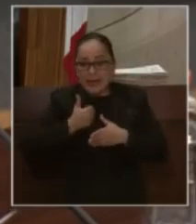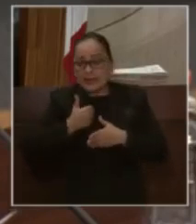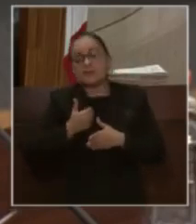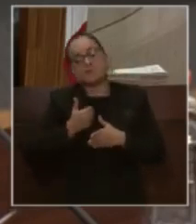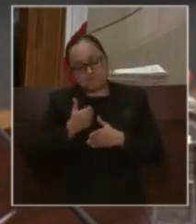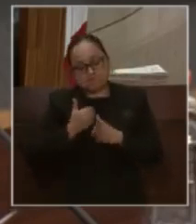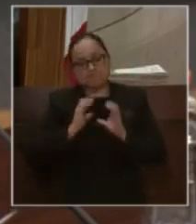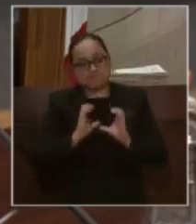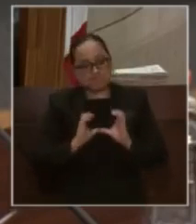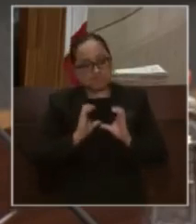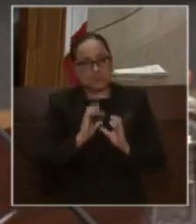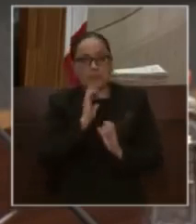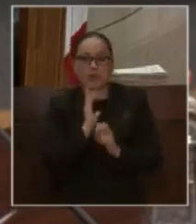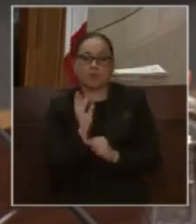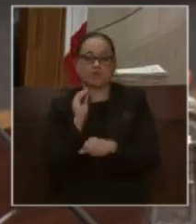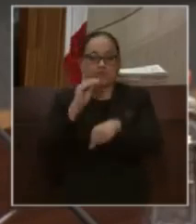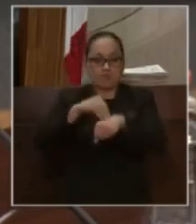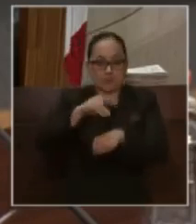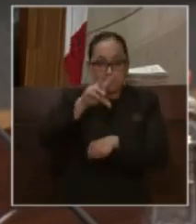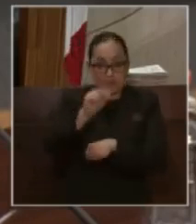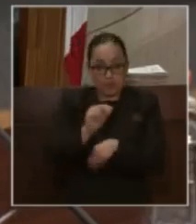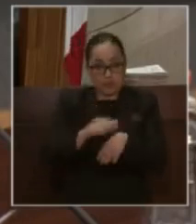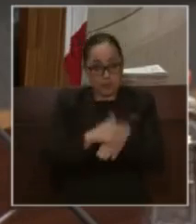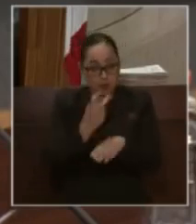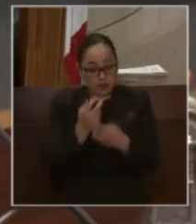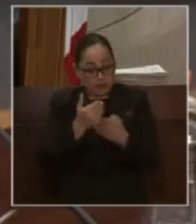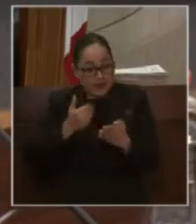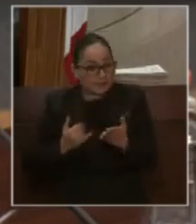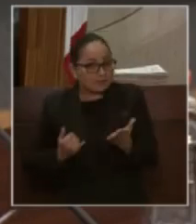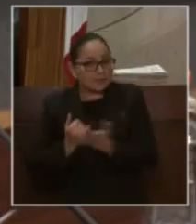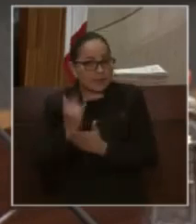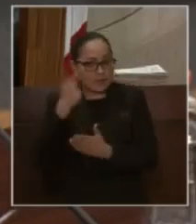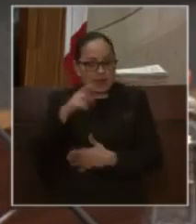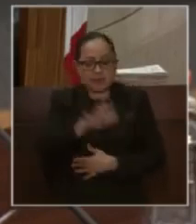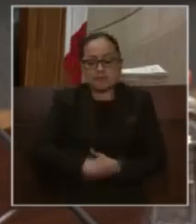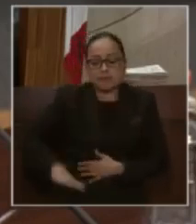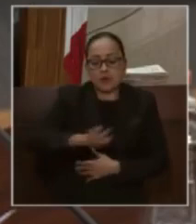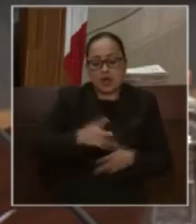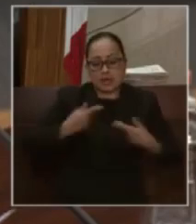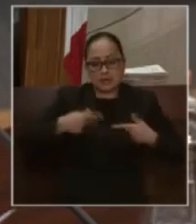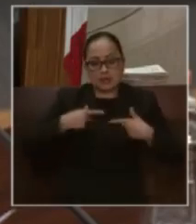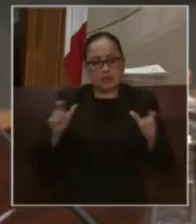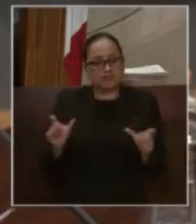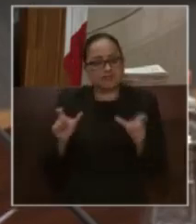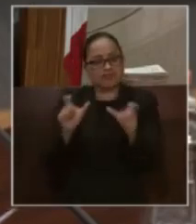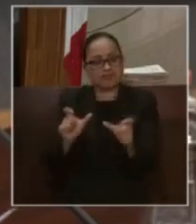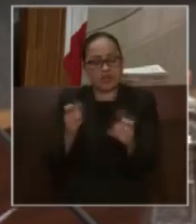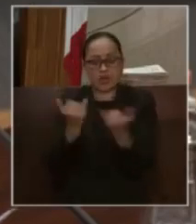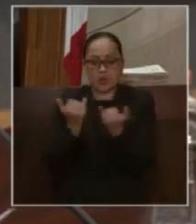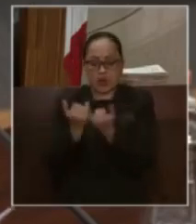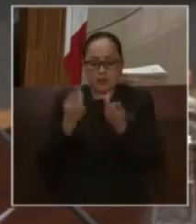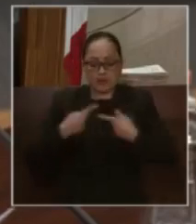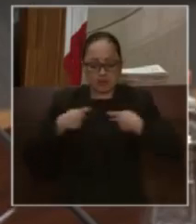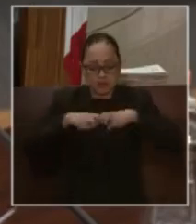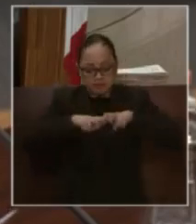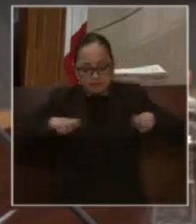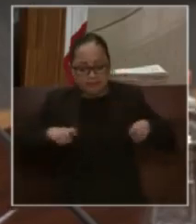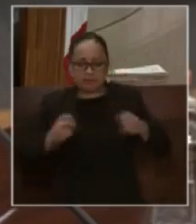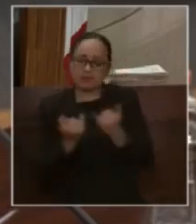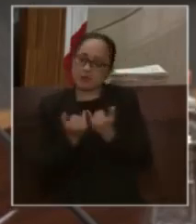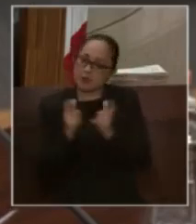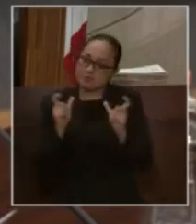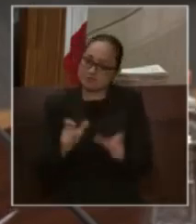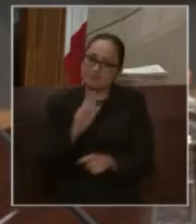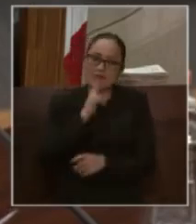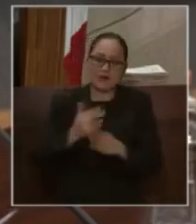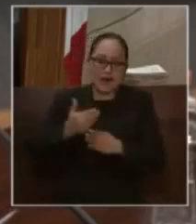consideraron pertinentes a fin de salvaguardar la integridad física de los ciudadanos y de los funcionarios electorales. Por lo